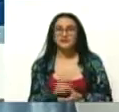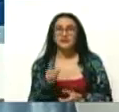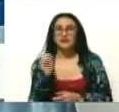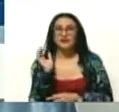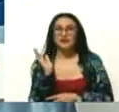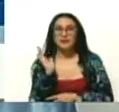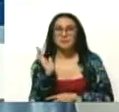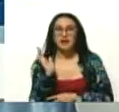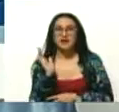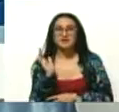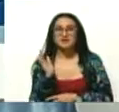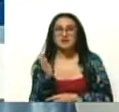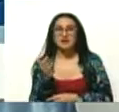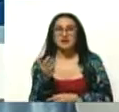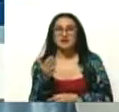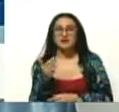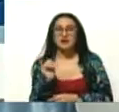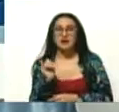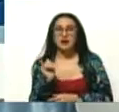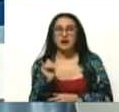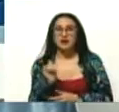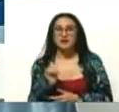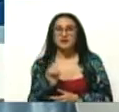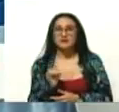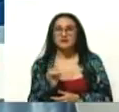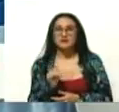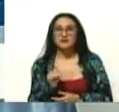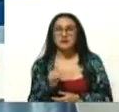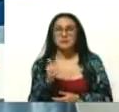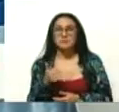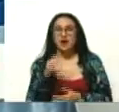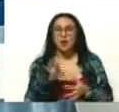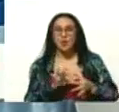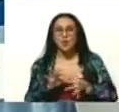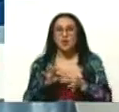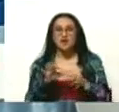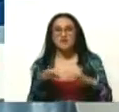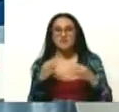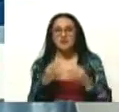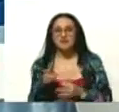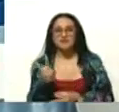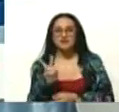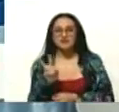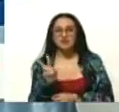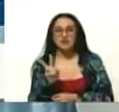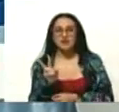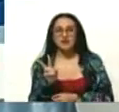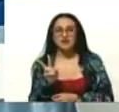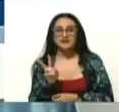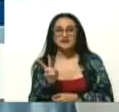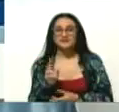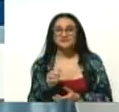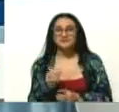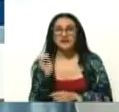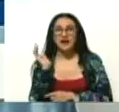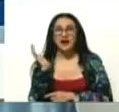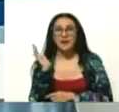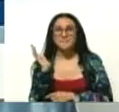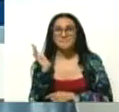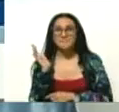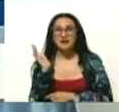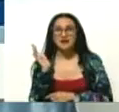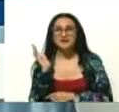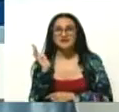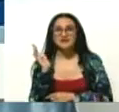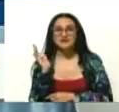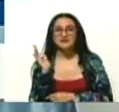campañas con las cuales hemos logrado unir más a la familia venezolana es la campaña que hemos